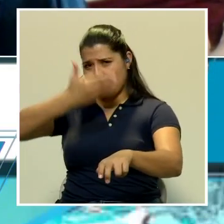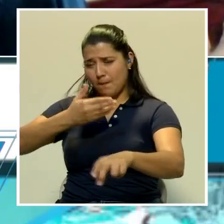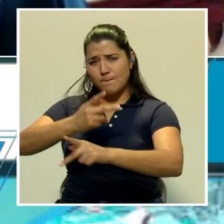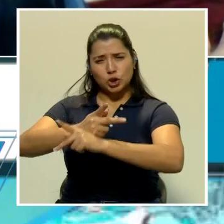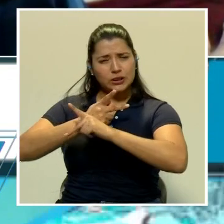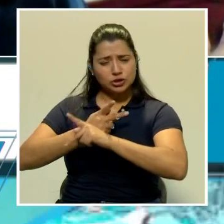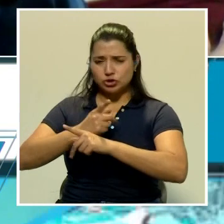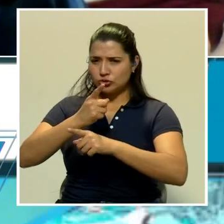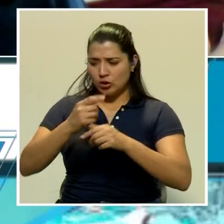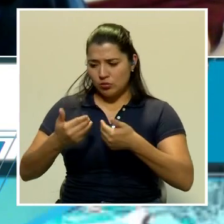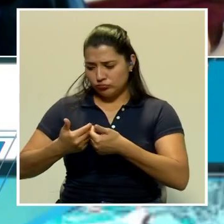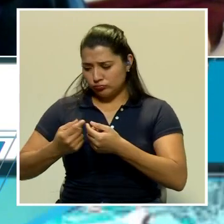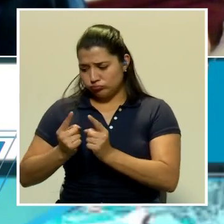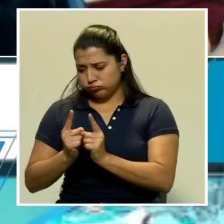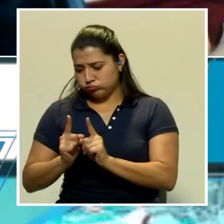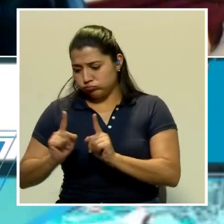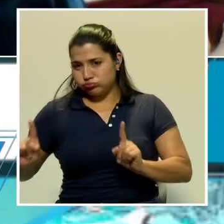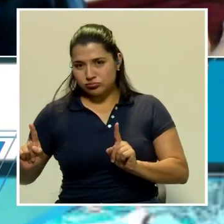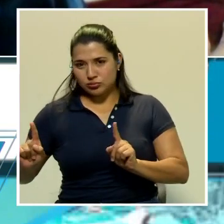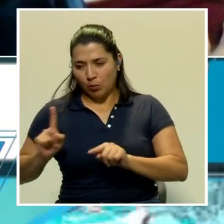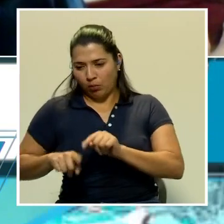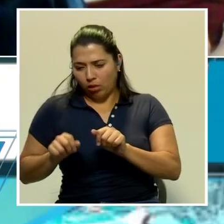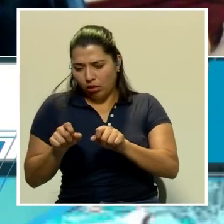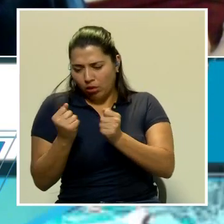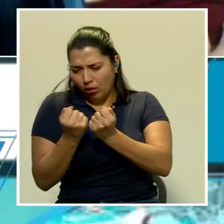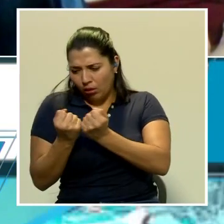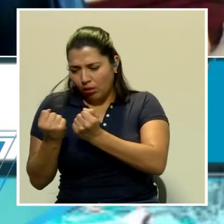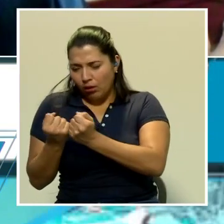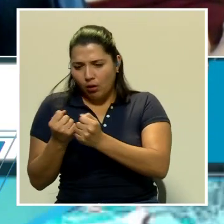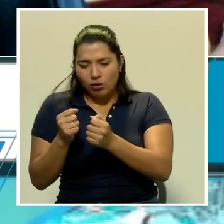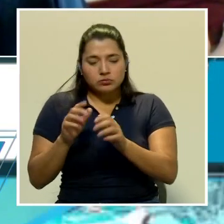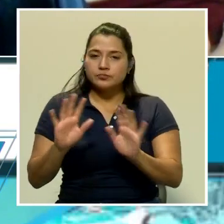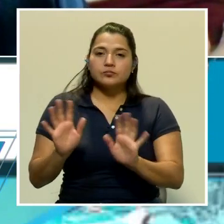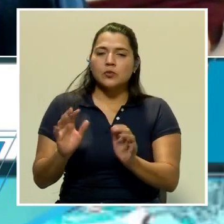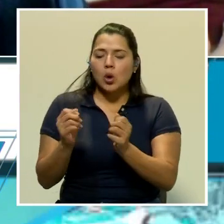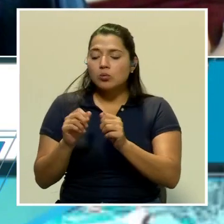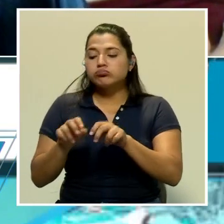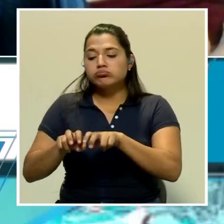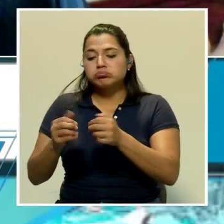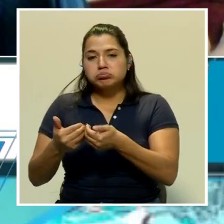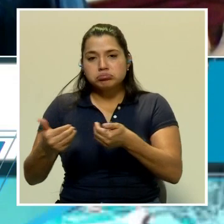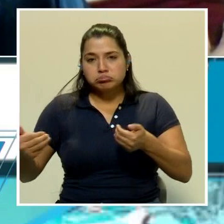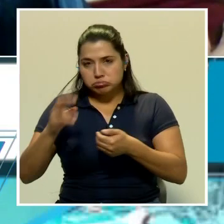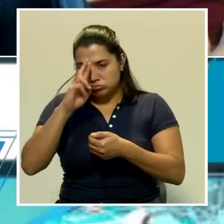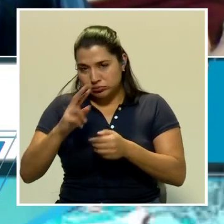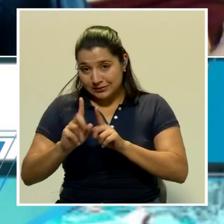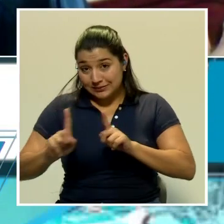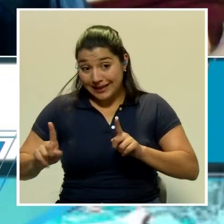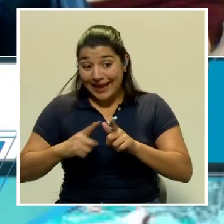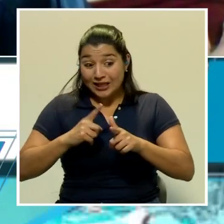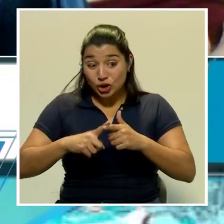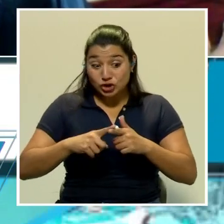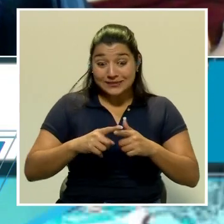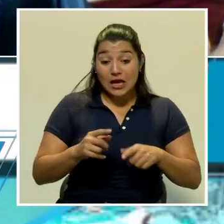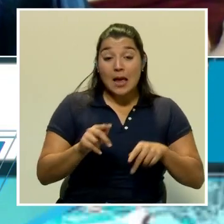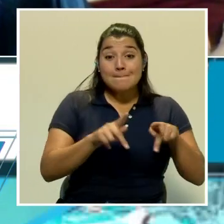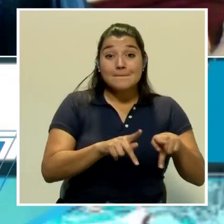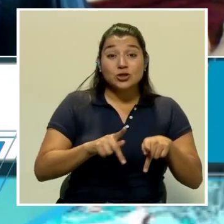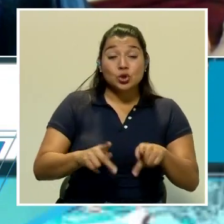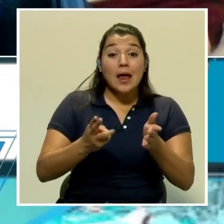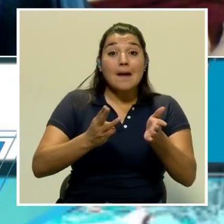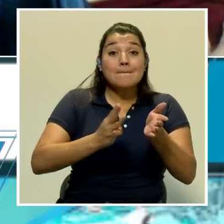es urgente que los jóvenes y las que se matricularon en marzo puedan hacer esas